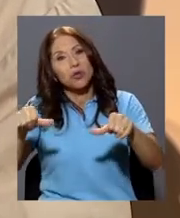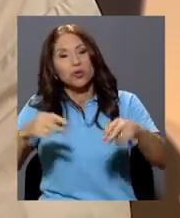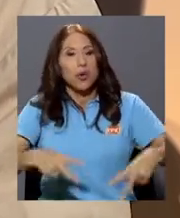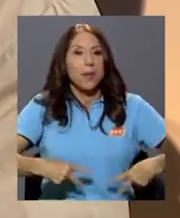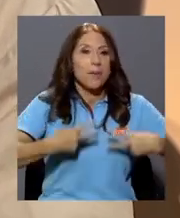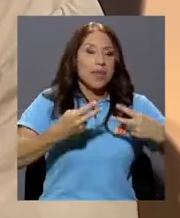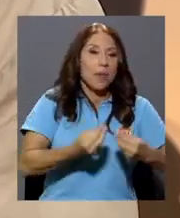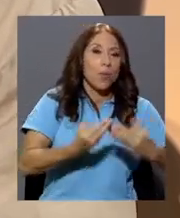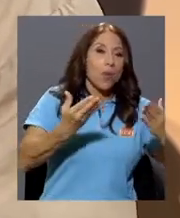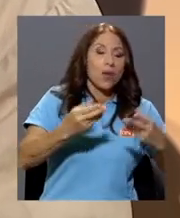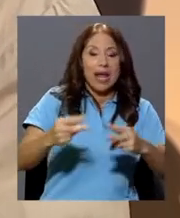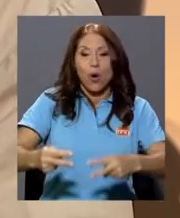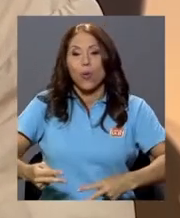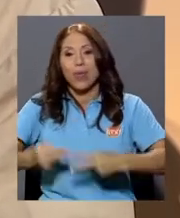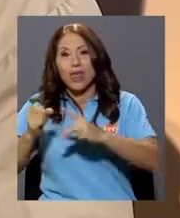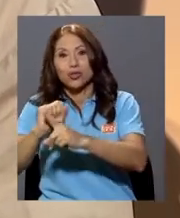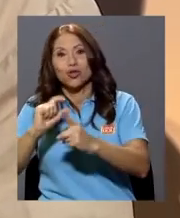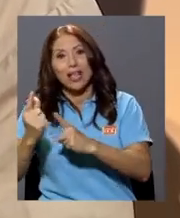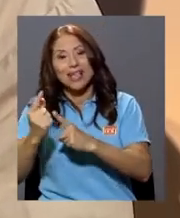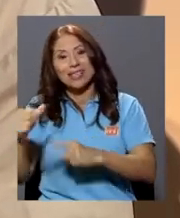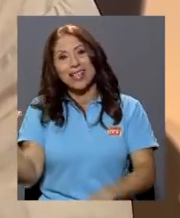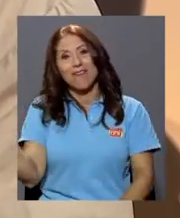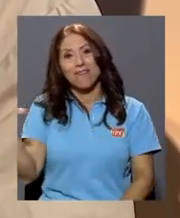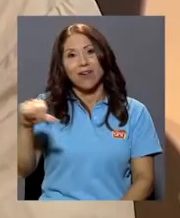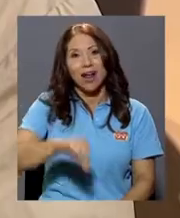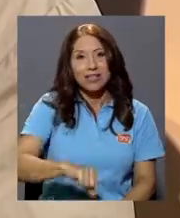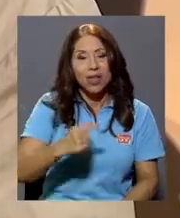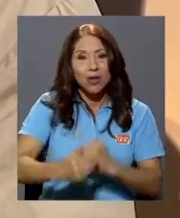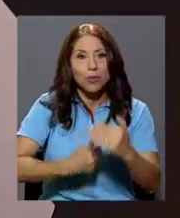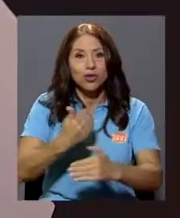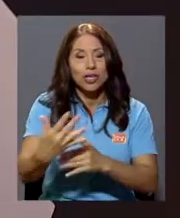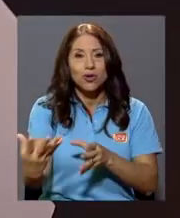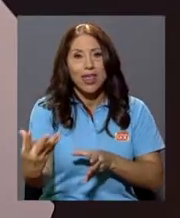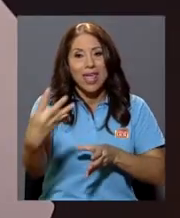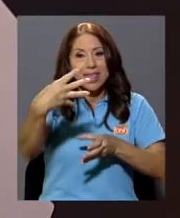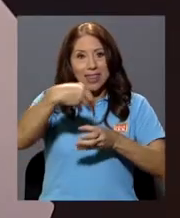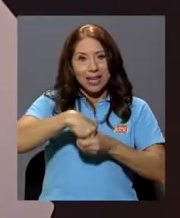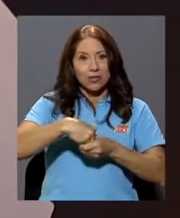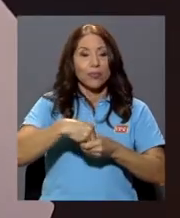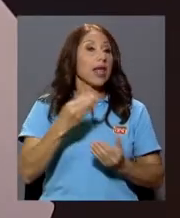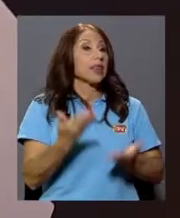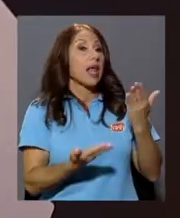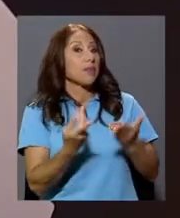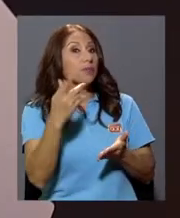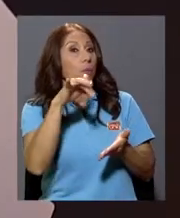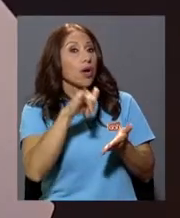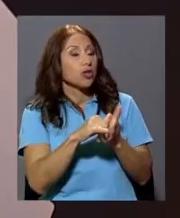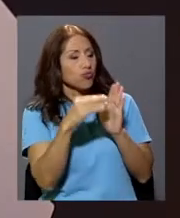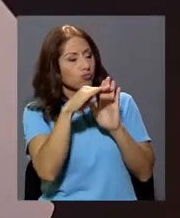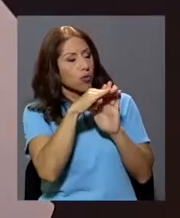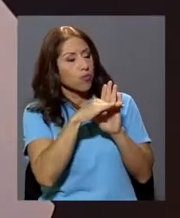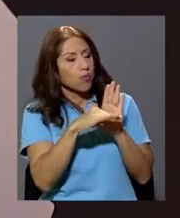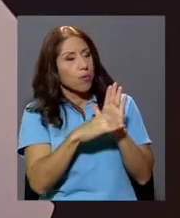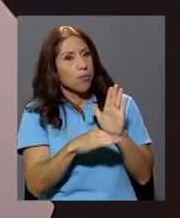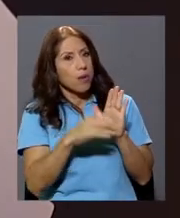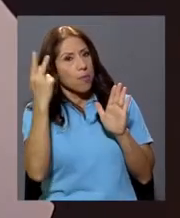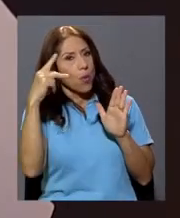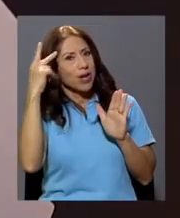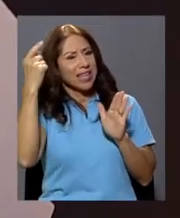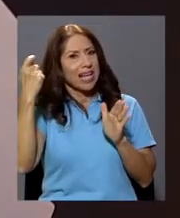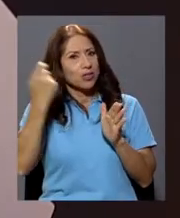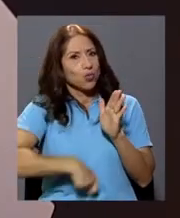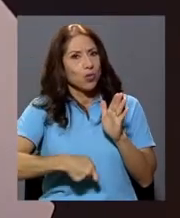vida social francesa, se ha fracasado en ese proceso de integración. Tal vez a eso se debe la creación de políticas duras de algunos países